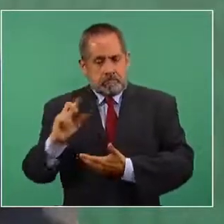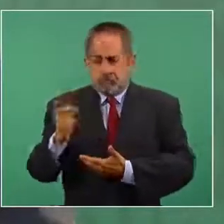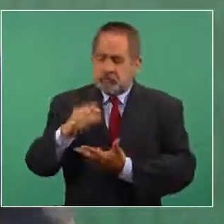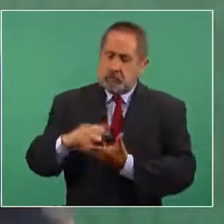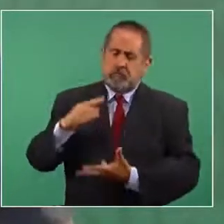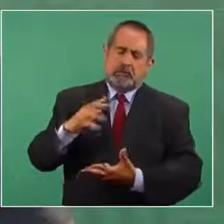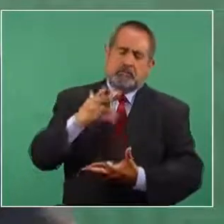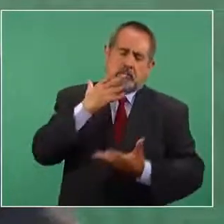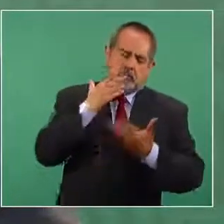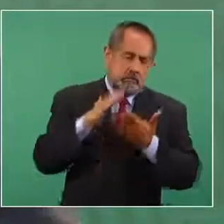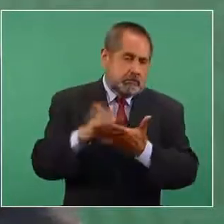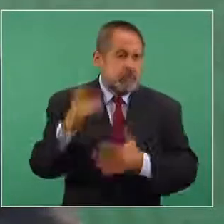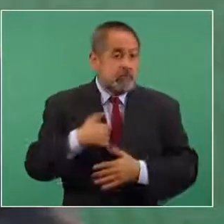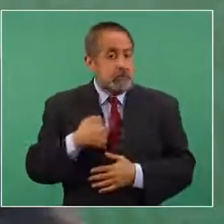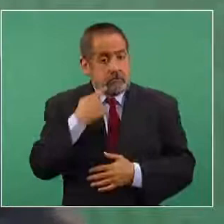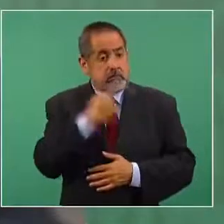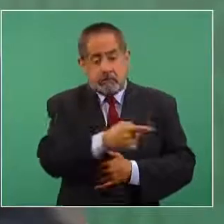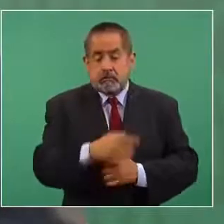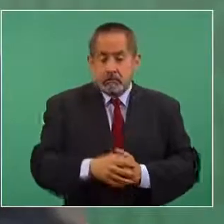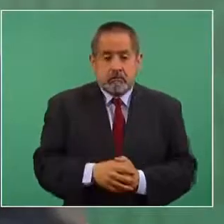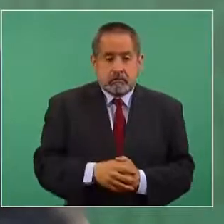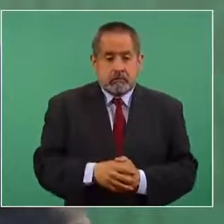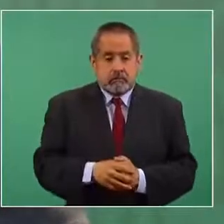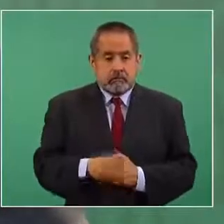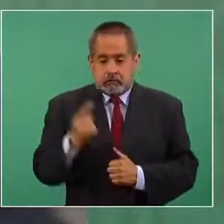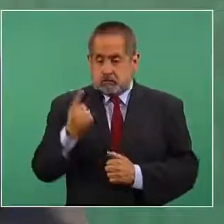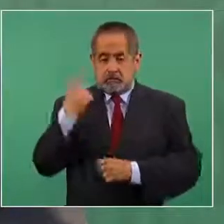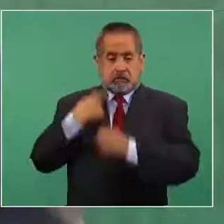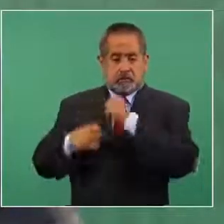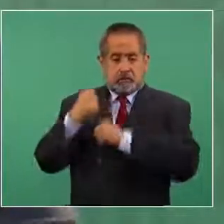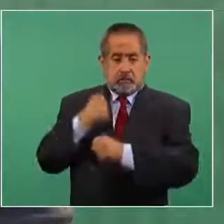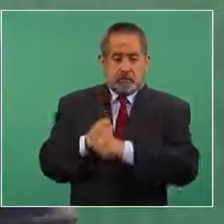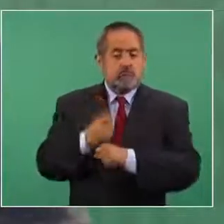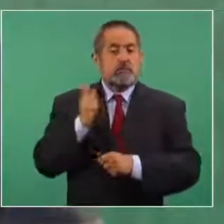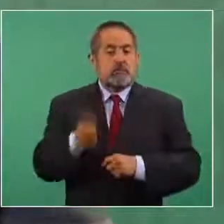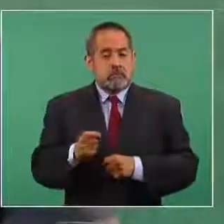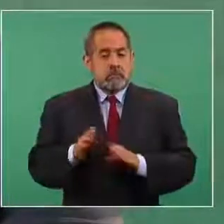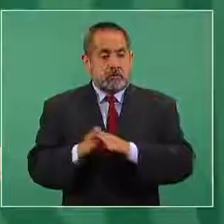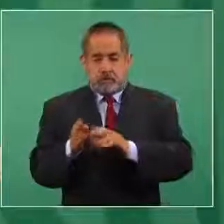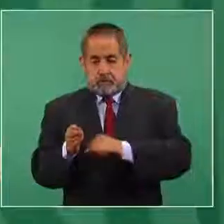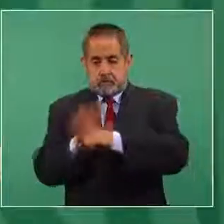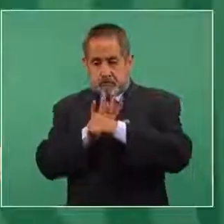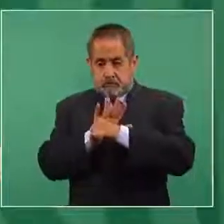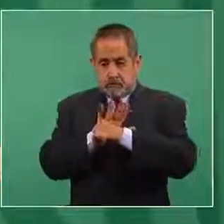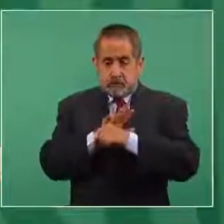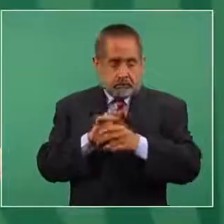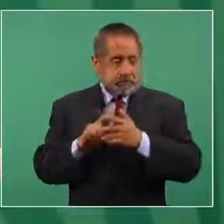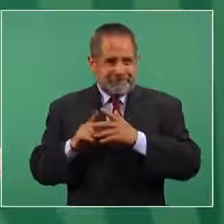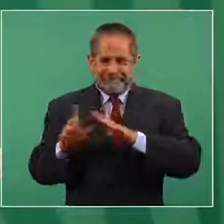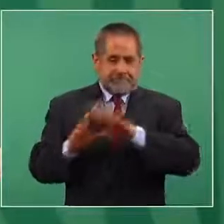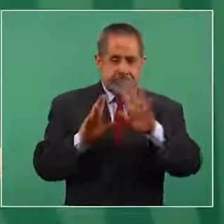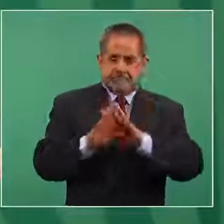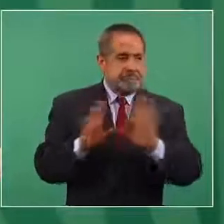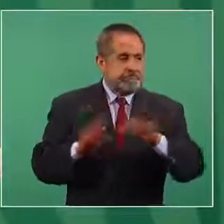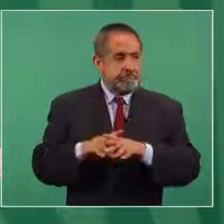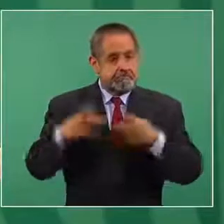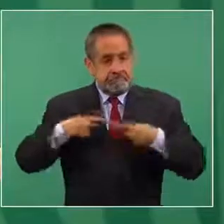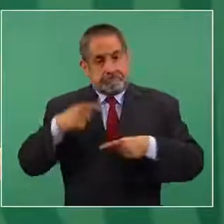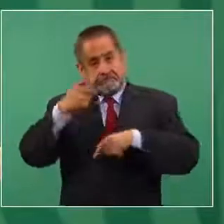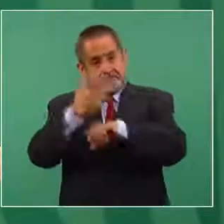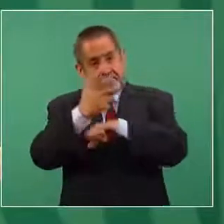Y le mencioné de que el año pasado, aún con la pandemia, nuestros